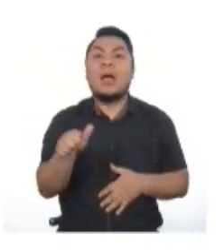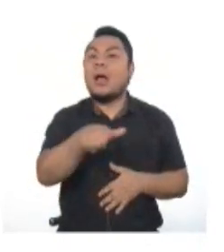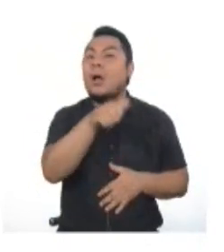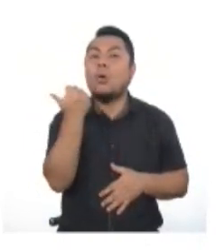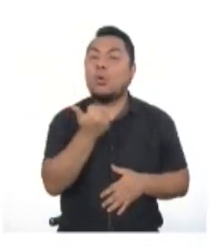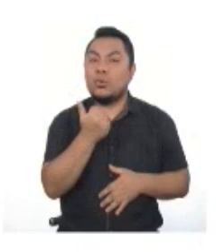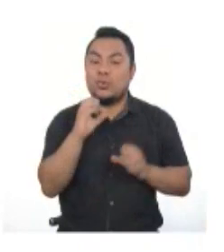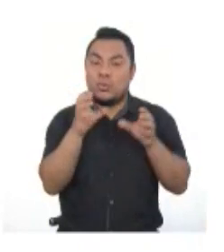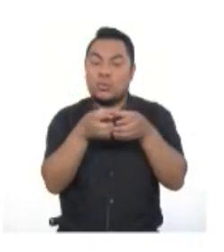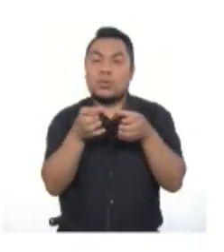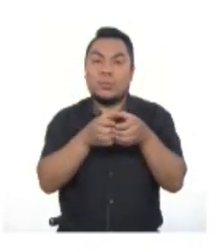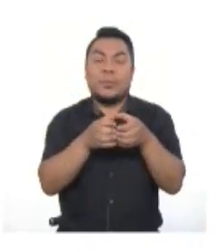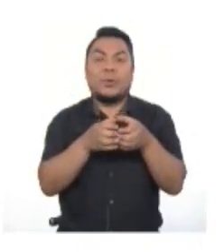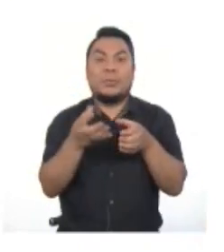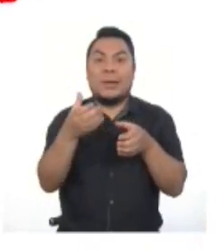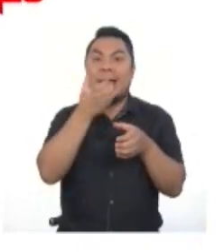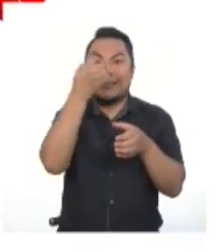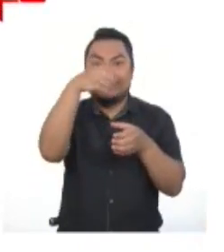Ocho grupos.